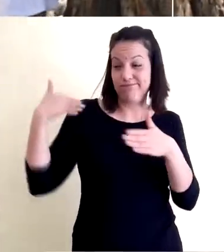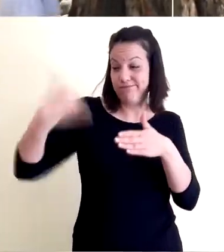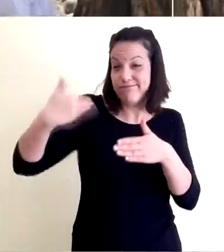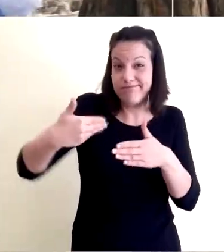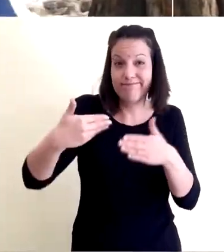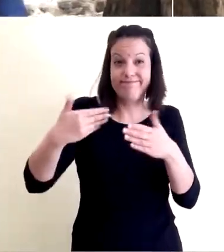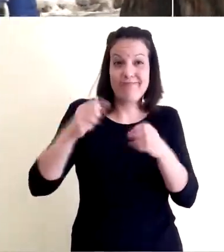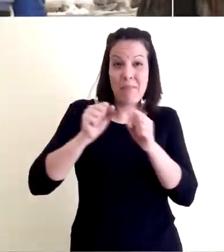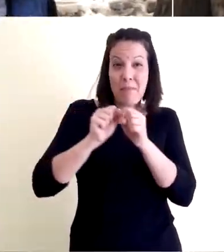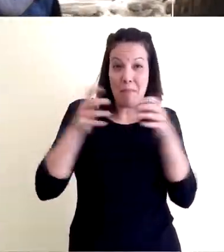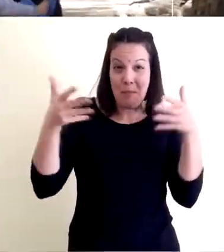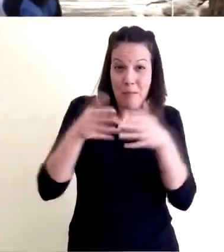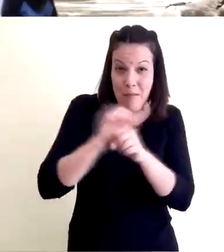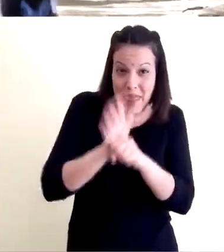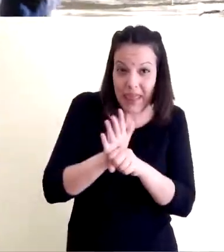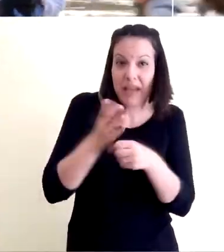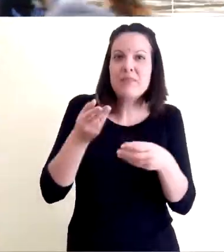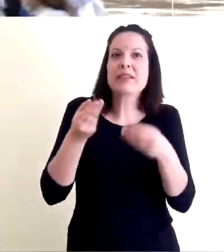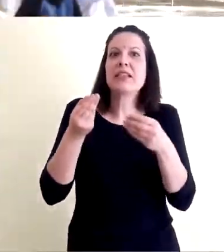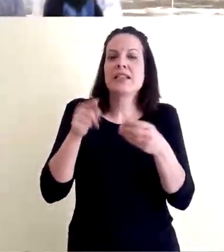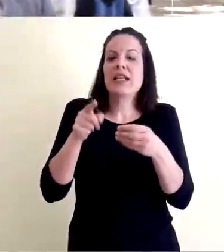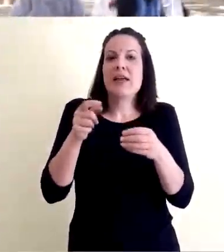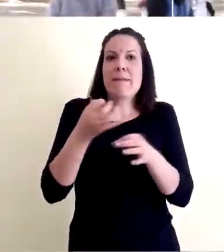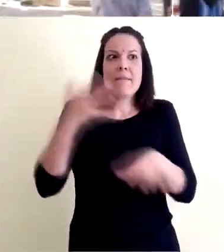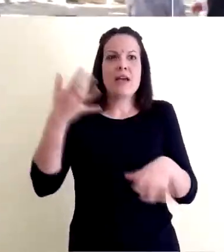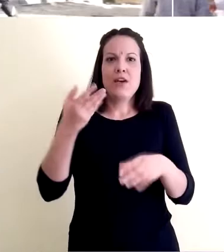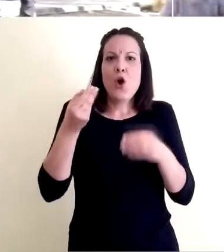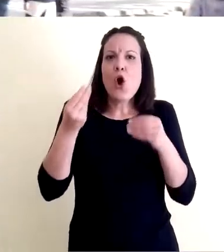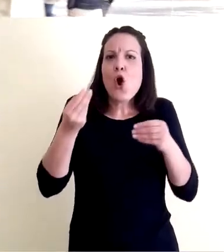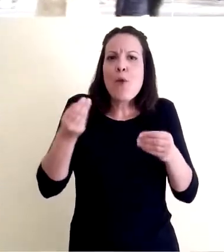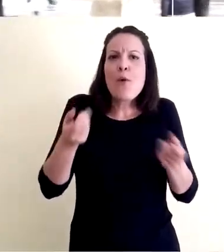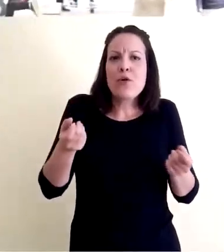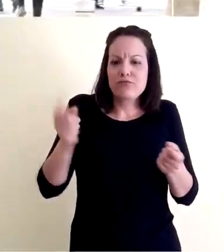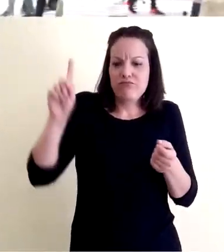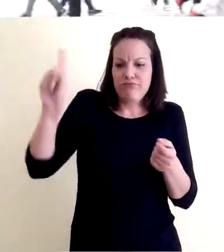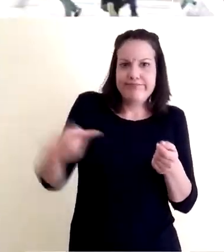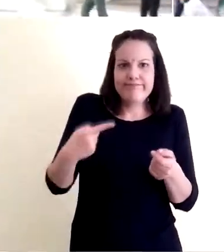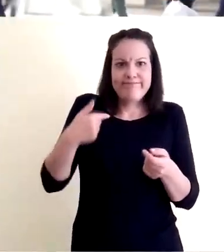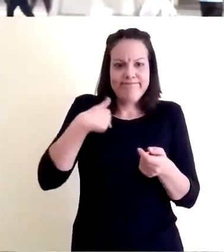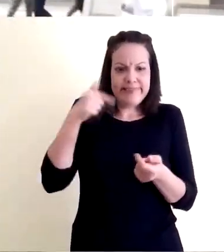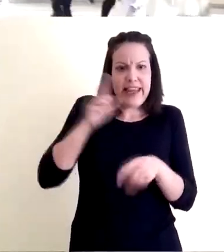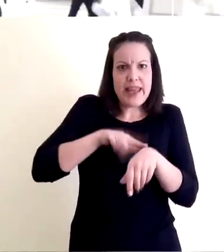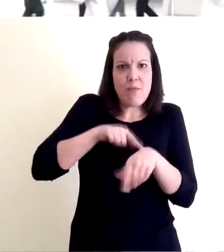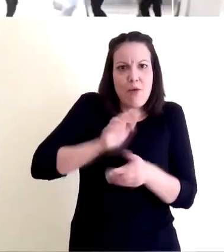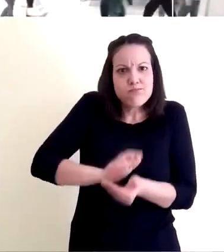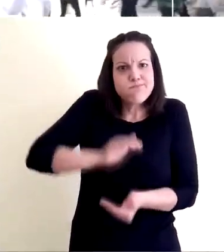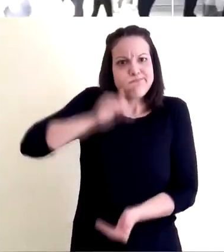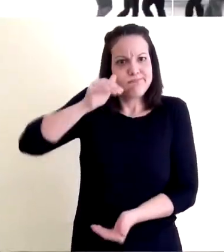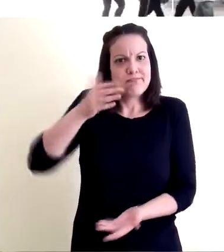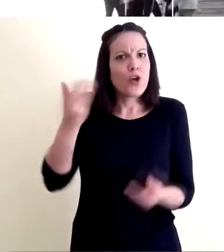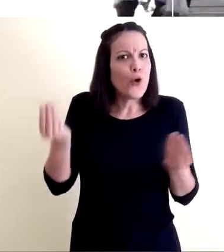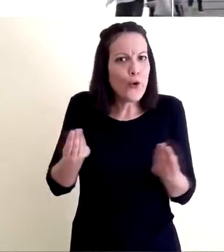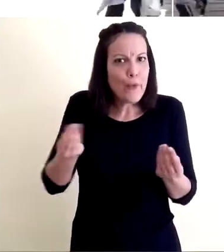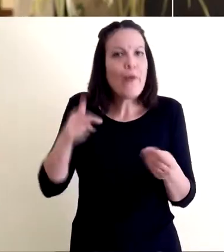esta circunstancia tan extraordinaria en esos momentos evolutivos específicos. Y vemos que ahora sí hay mucha